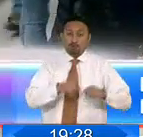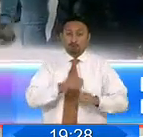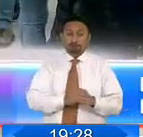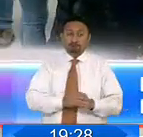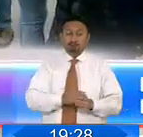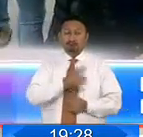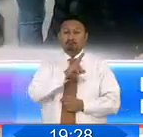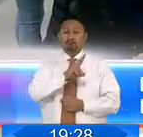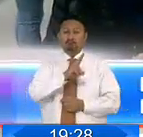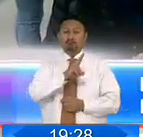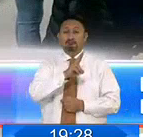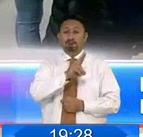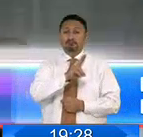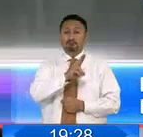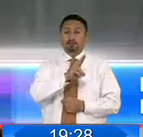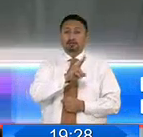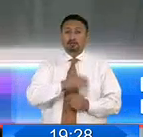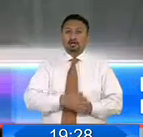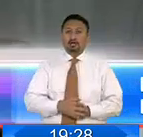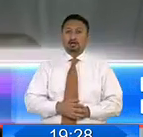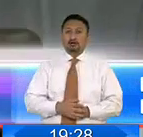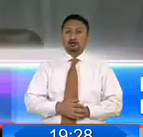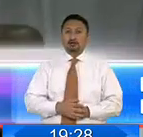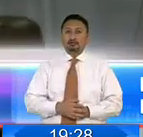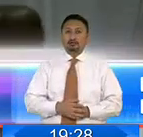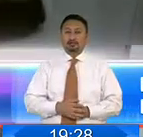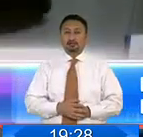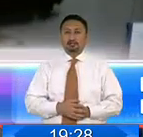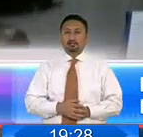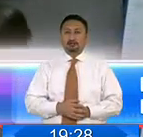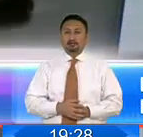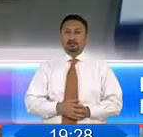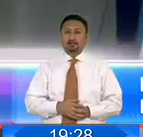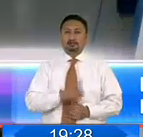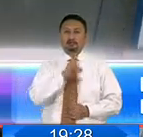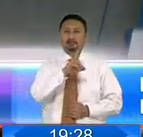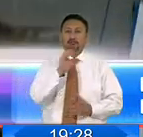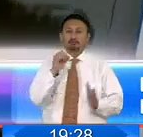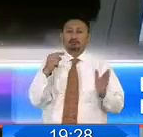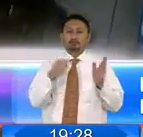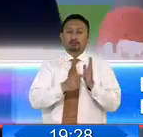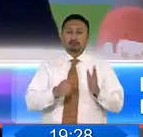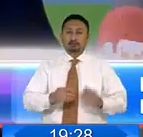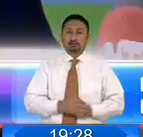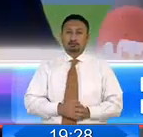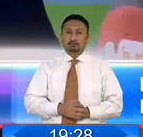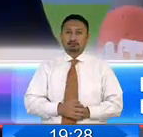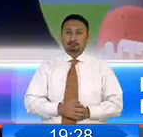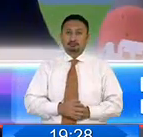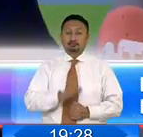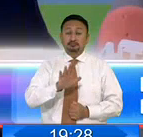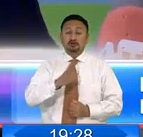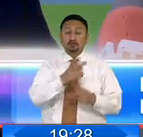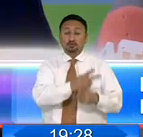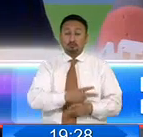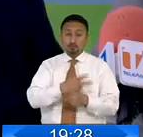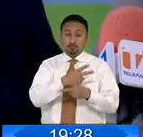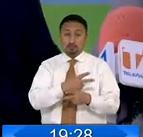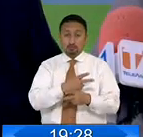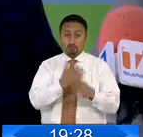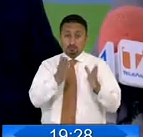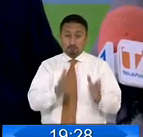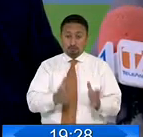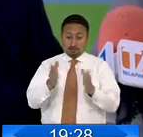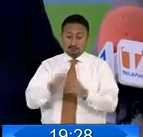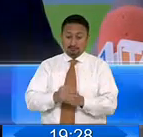alrededor de 27.000 actas que presentaron con supuestas inconsistencias los cinco vocales no han tenido la